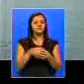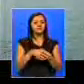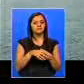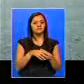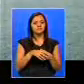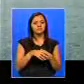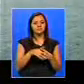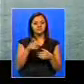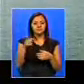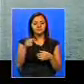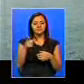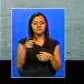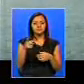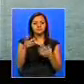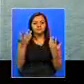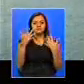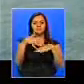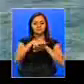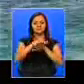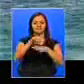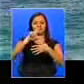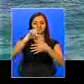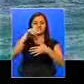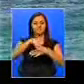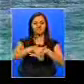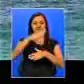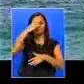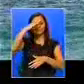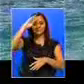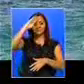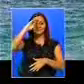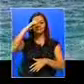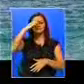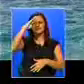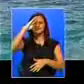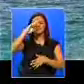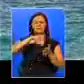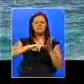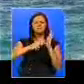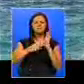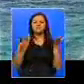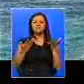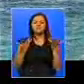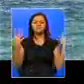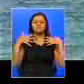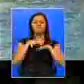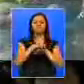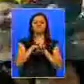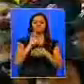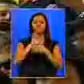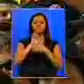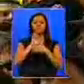promulgando la integración latinoamericana. Cuba es parte de la patria grande. Cuba